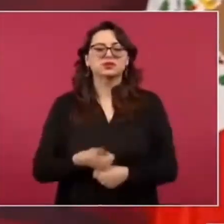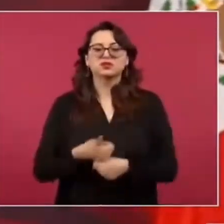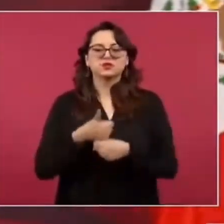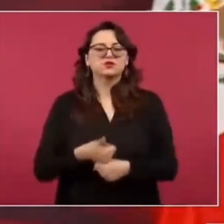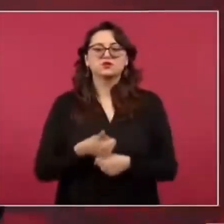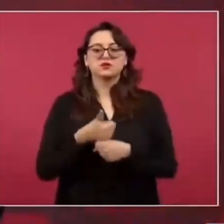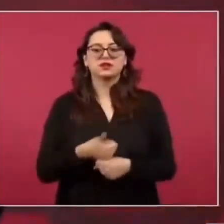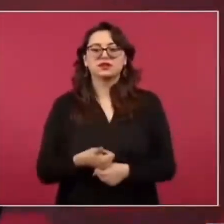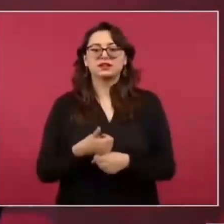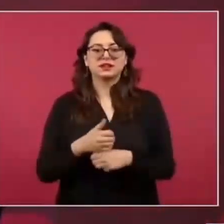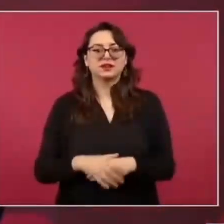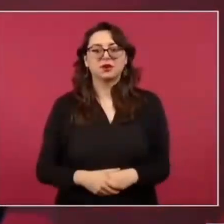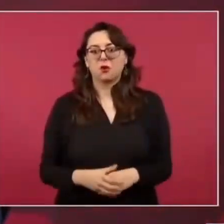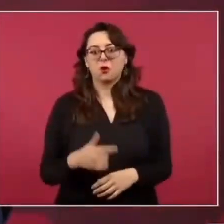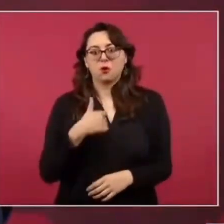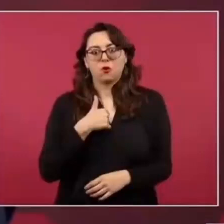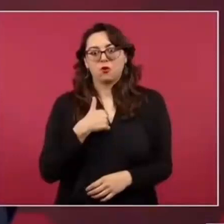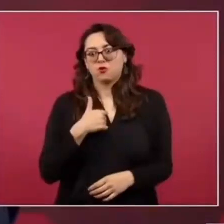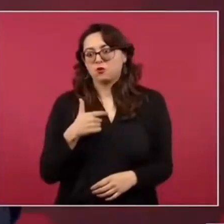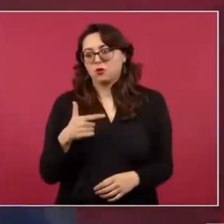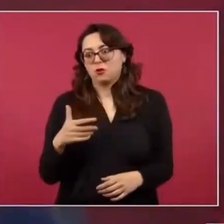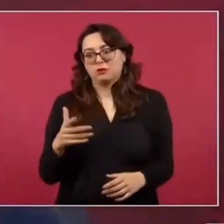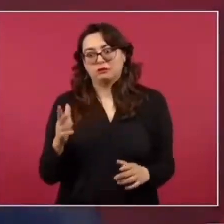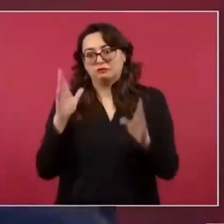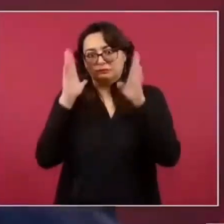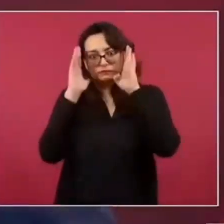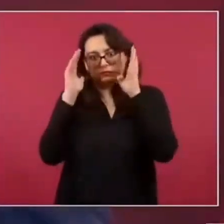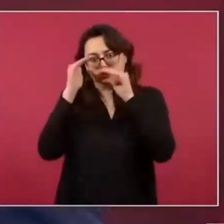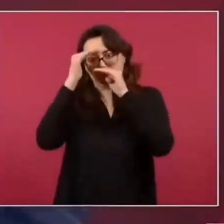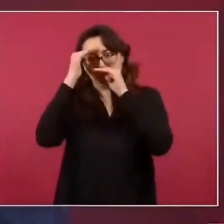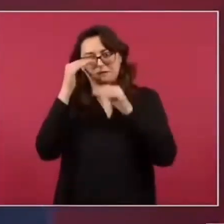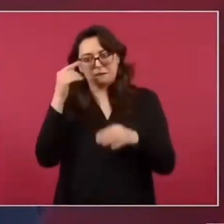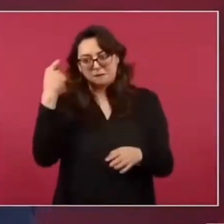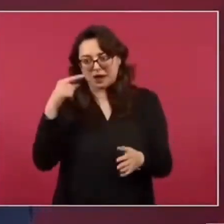O fuese yo de plano muy conserva, ¿no?